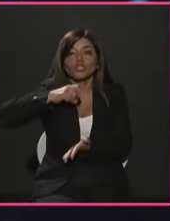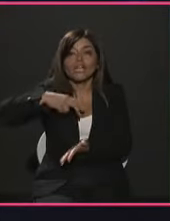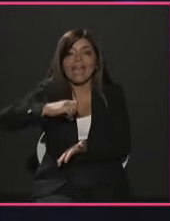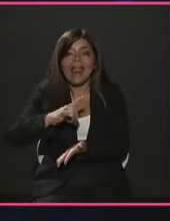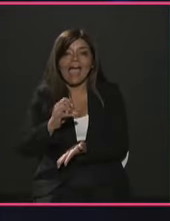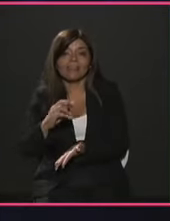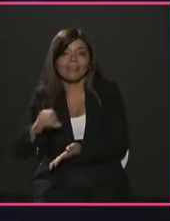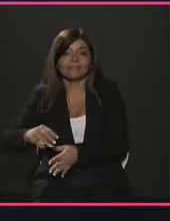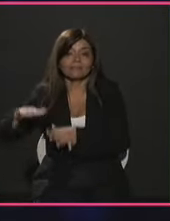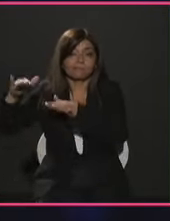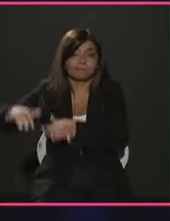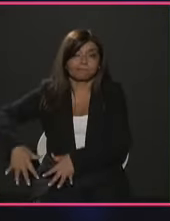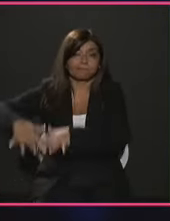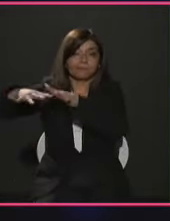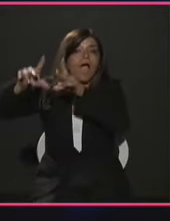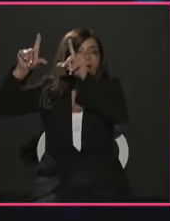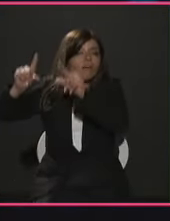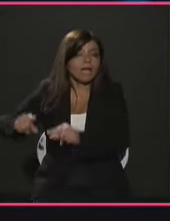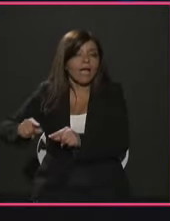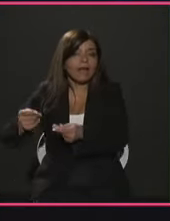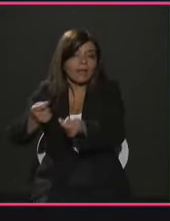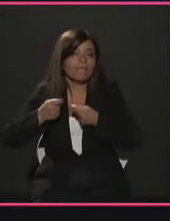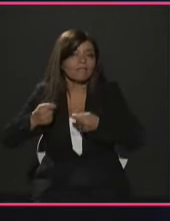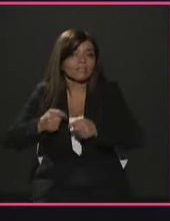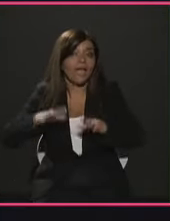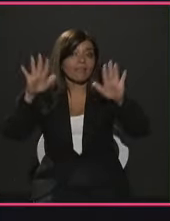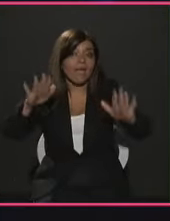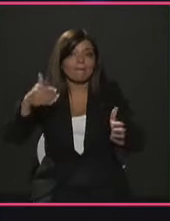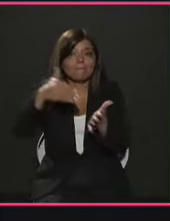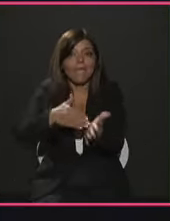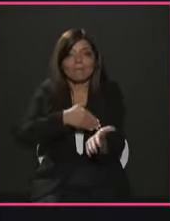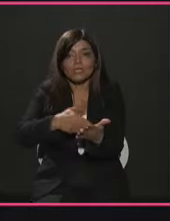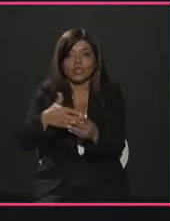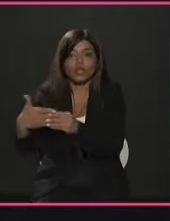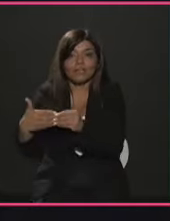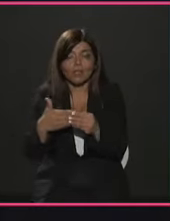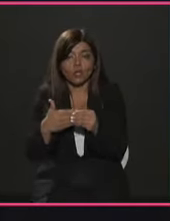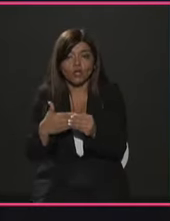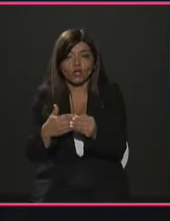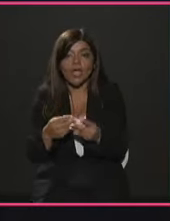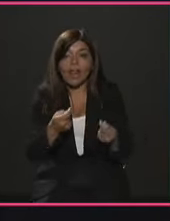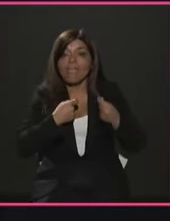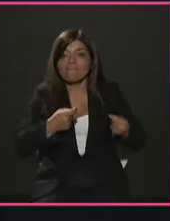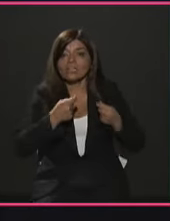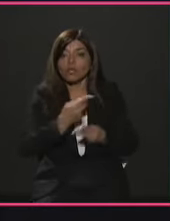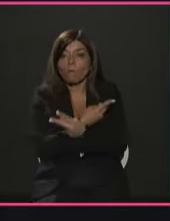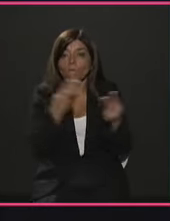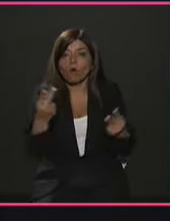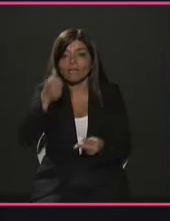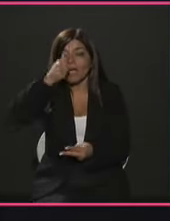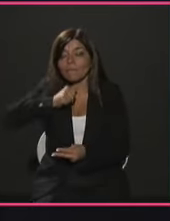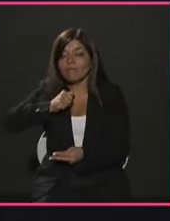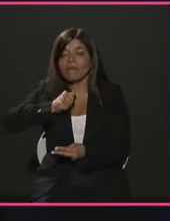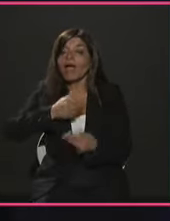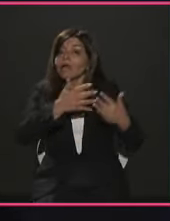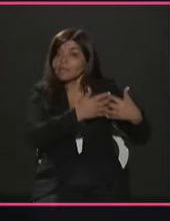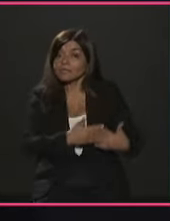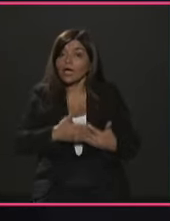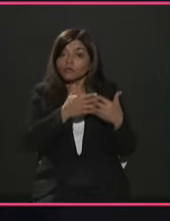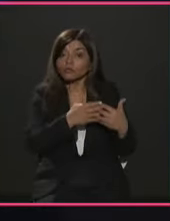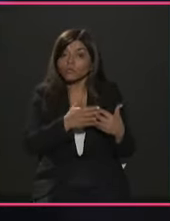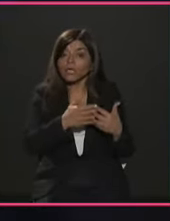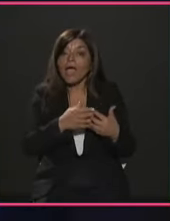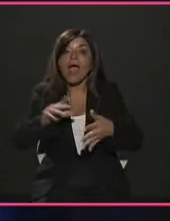debería tener una inversión de alrededor de 10000 millones de dólares en cuanto a la inversión pública y Privada de los Estados Unidos acá en